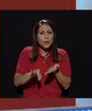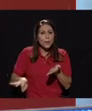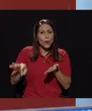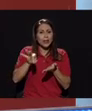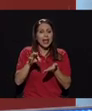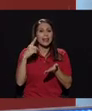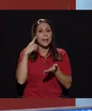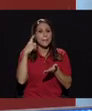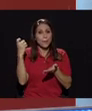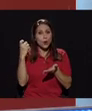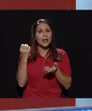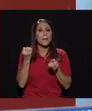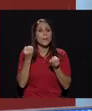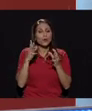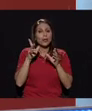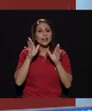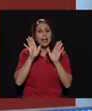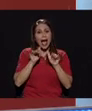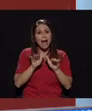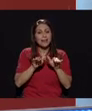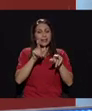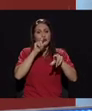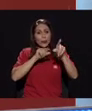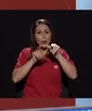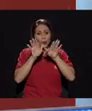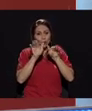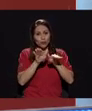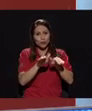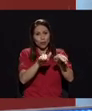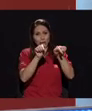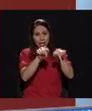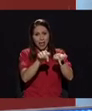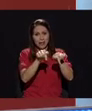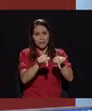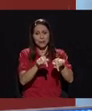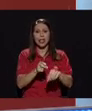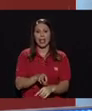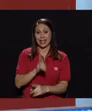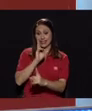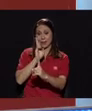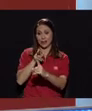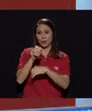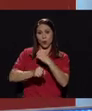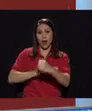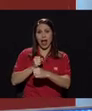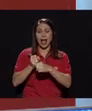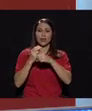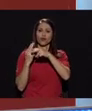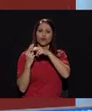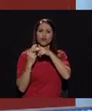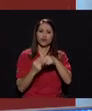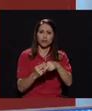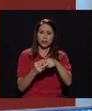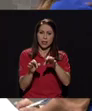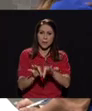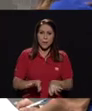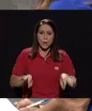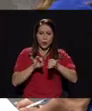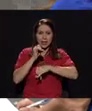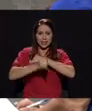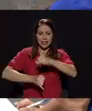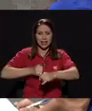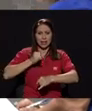de especies de aves. Luego, en ese mismo año, se declara humedal de